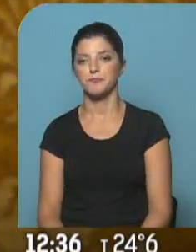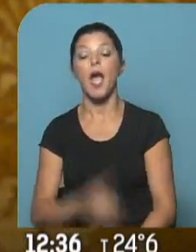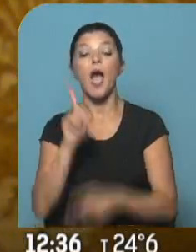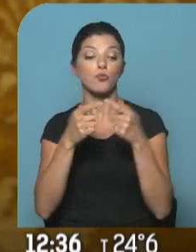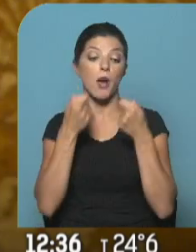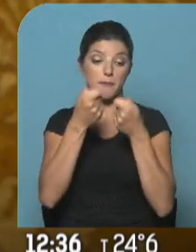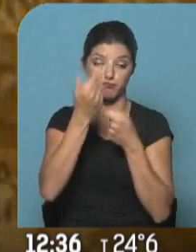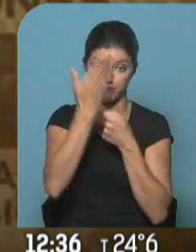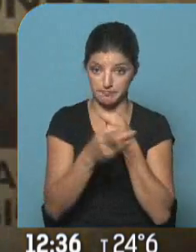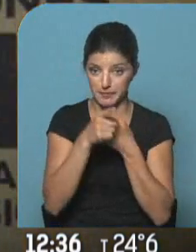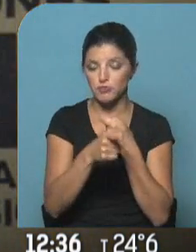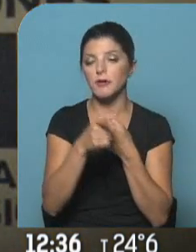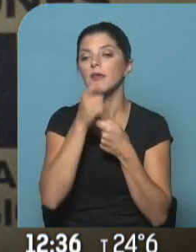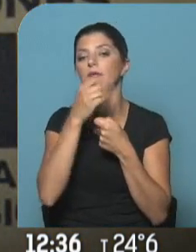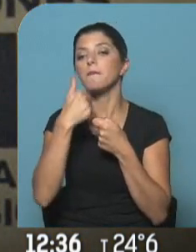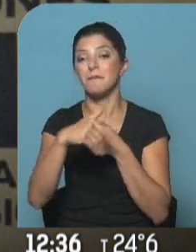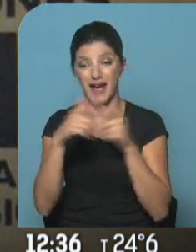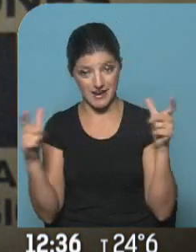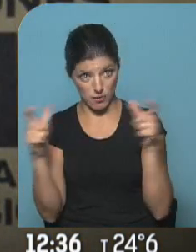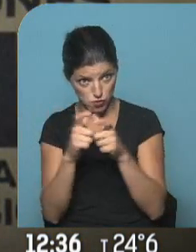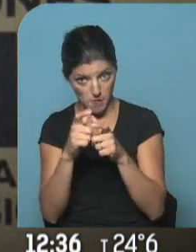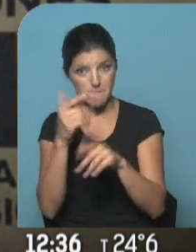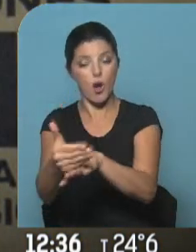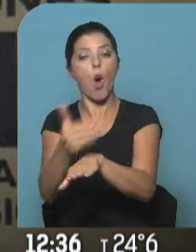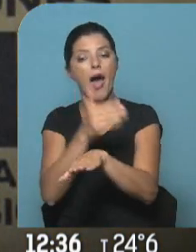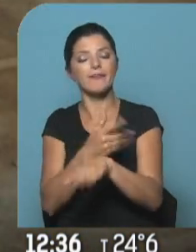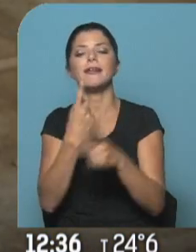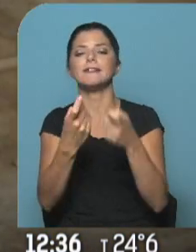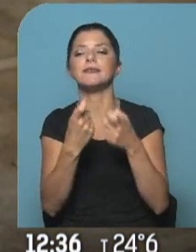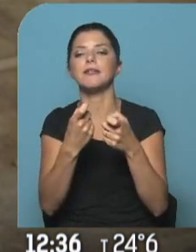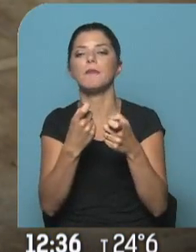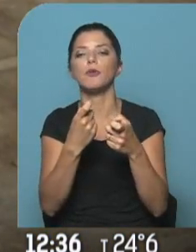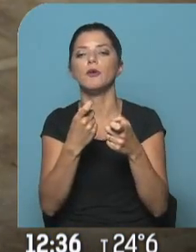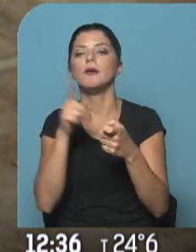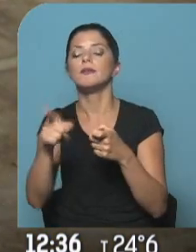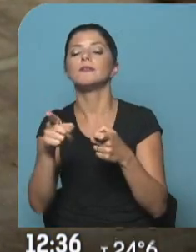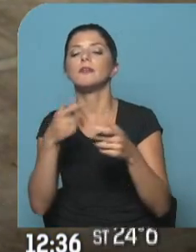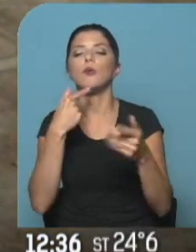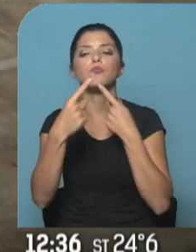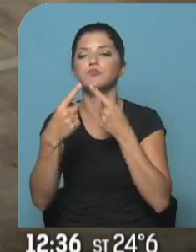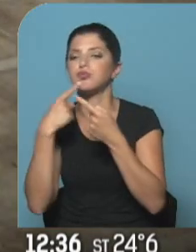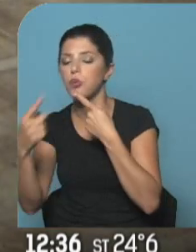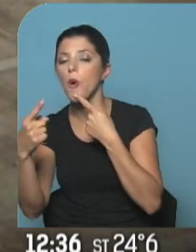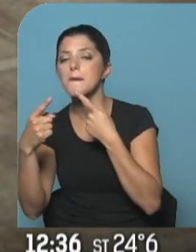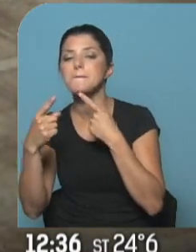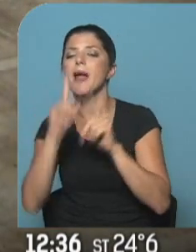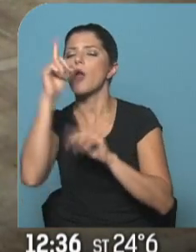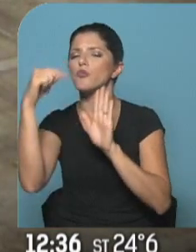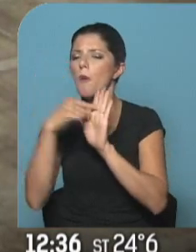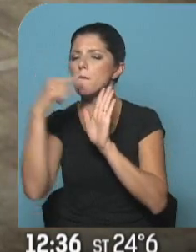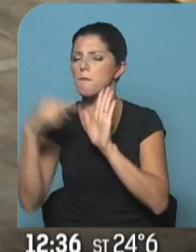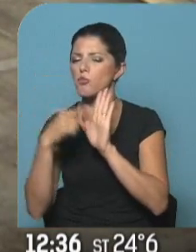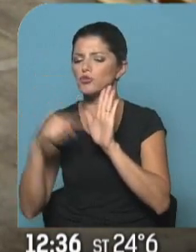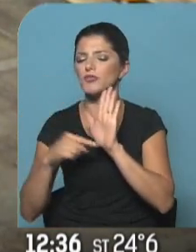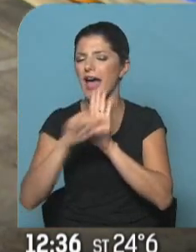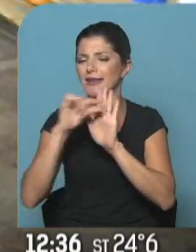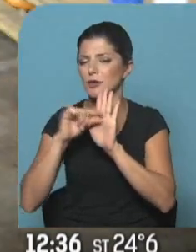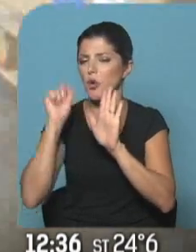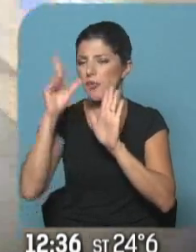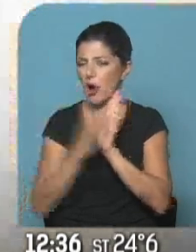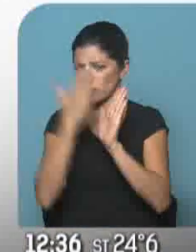la reunión se realizará una vez que se celebre la consulta popular convocada por el actual mandatario para modificar varios artículos de la